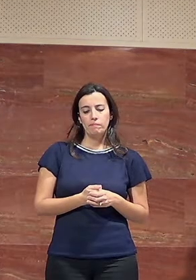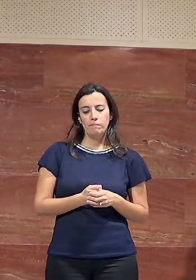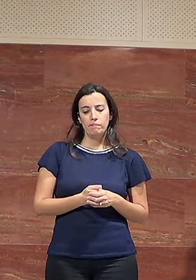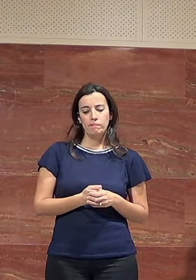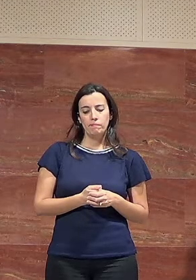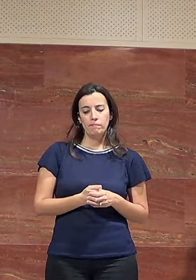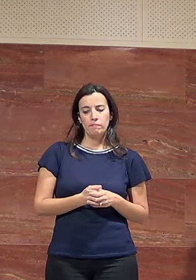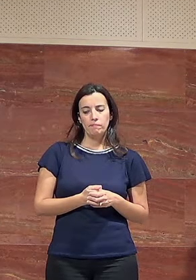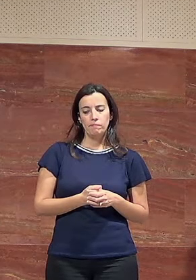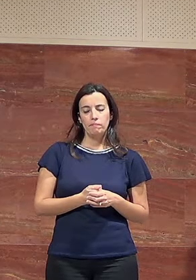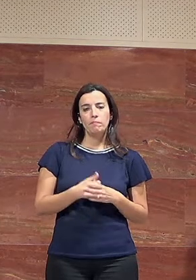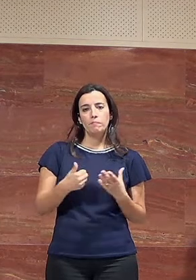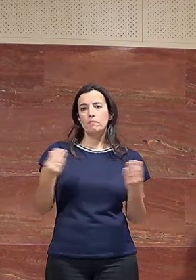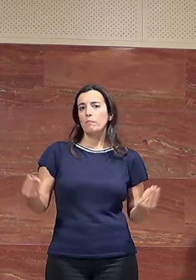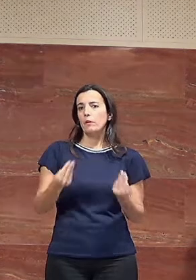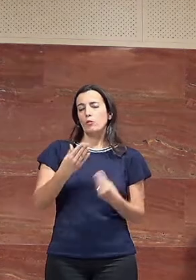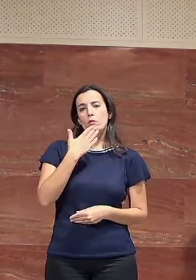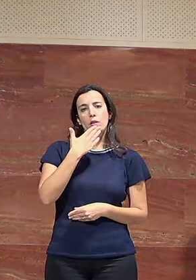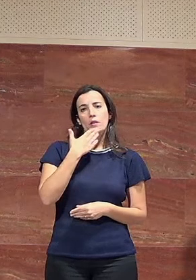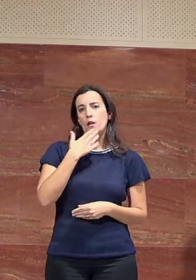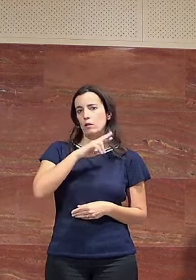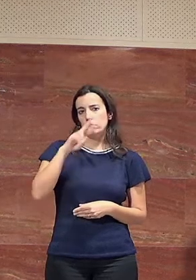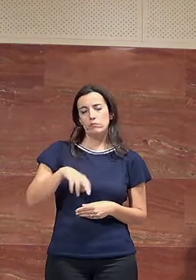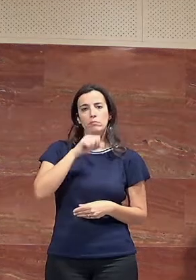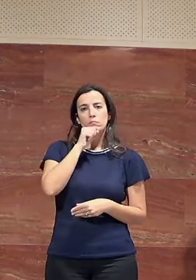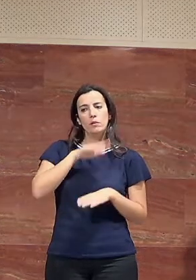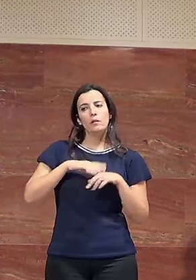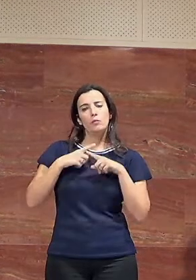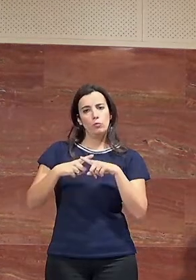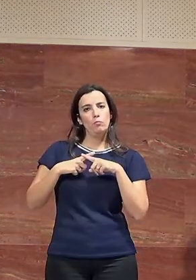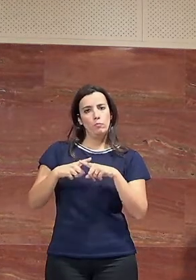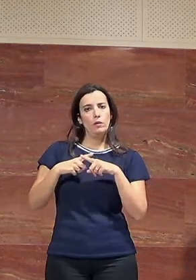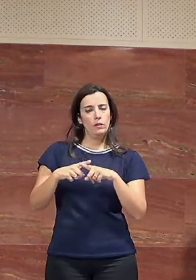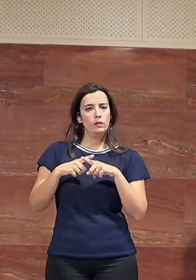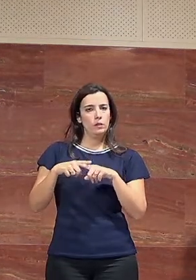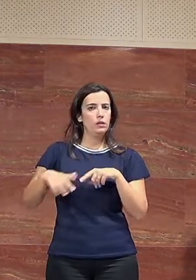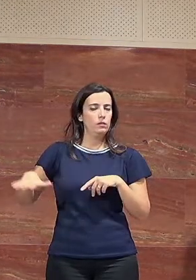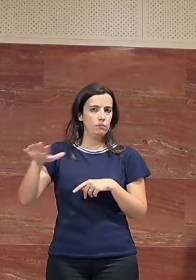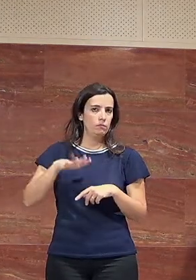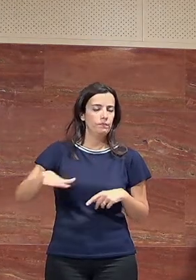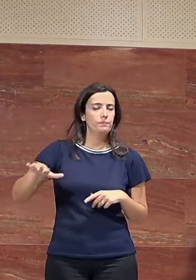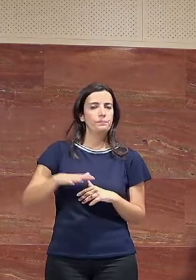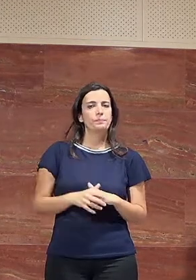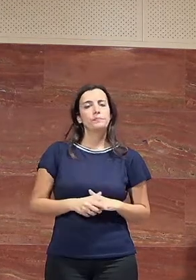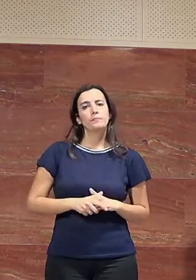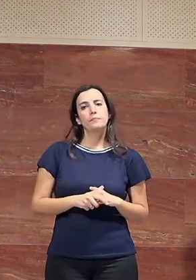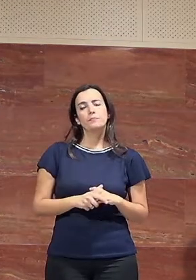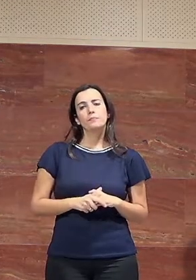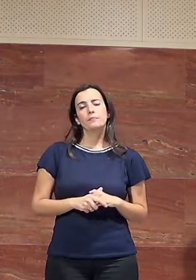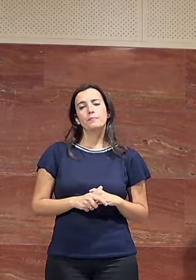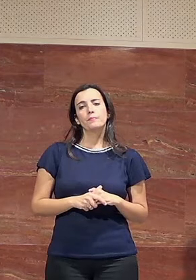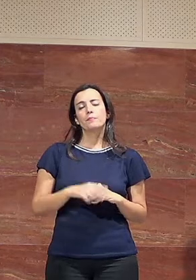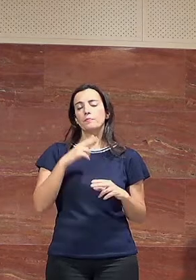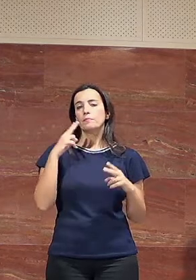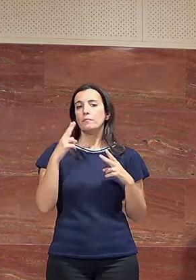la mejor edad para compartir un espacio para los ancianos. Desde luego suena